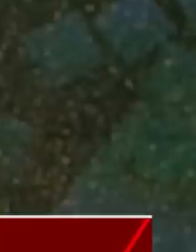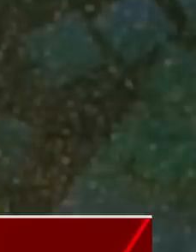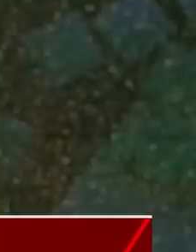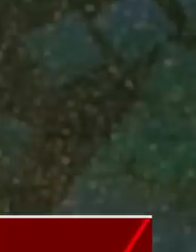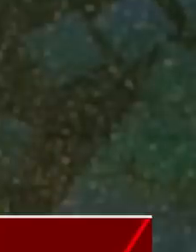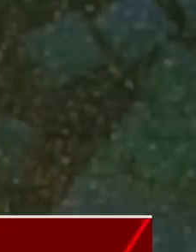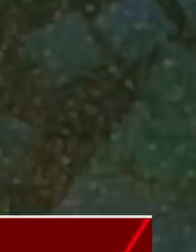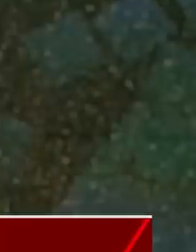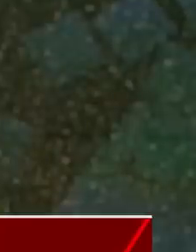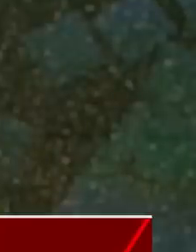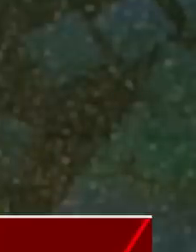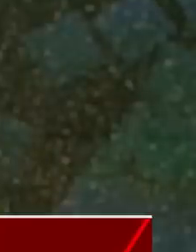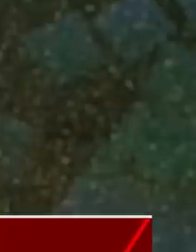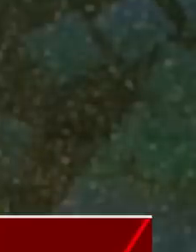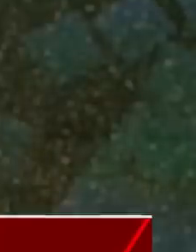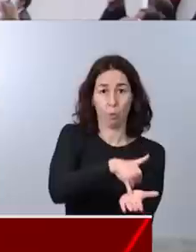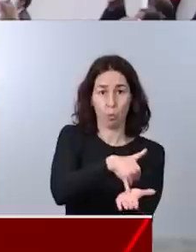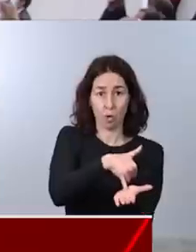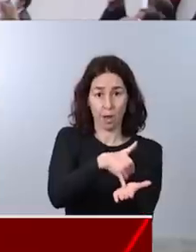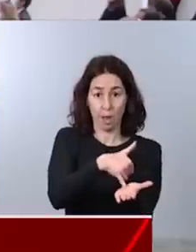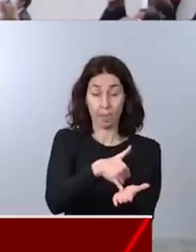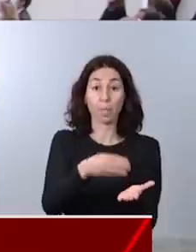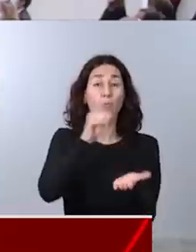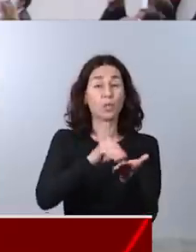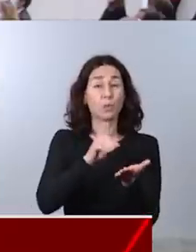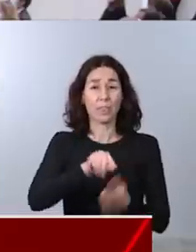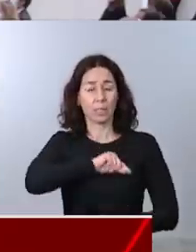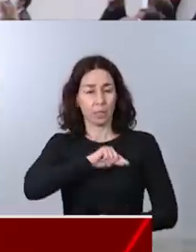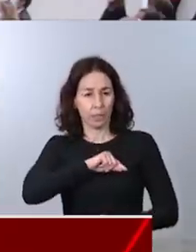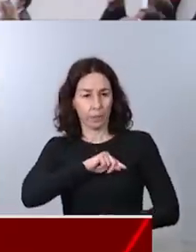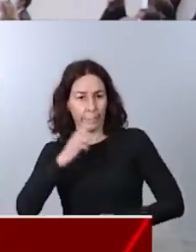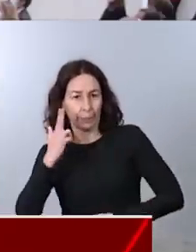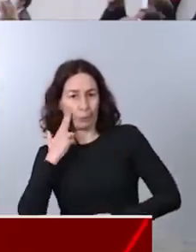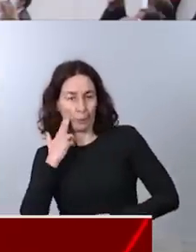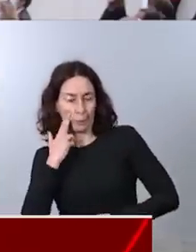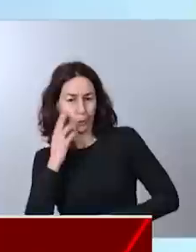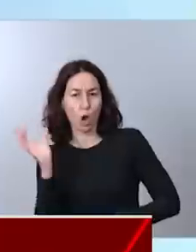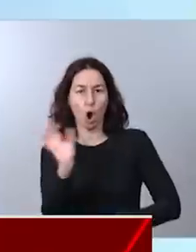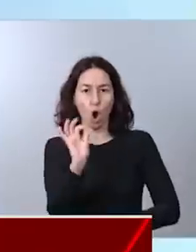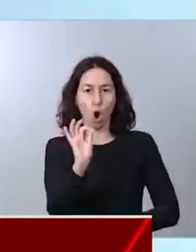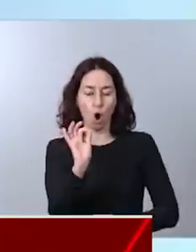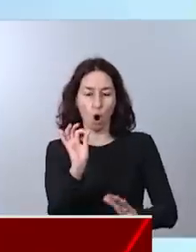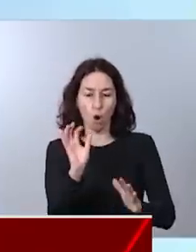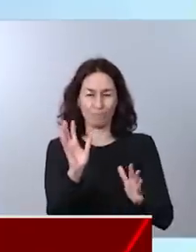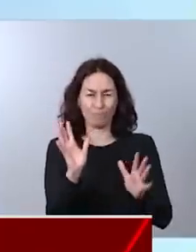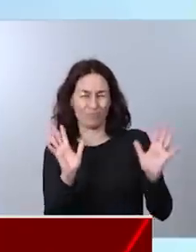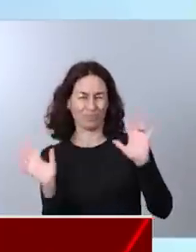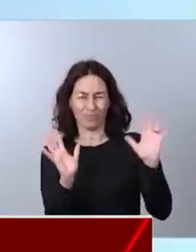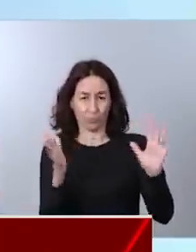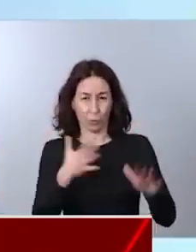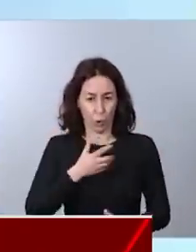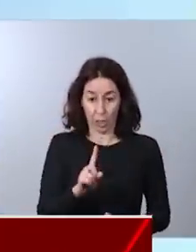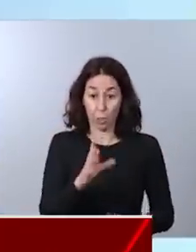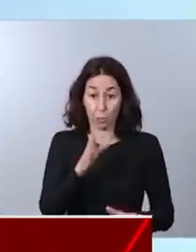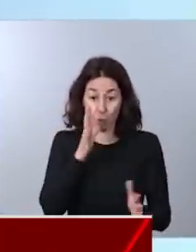hace una cosa que es completamente contradictoria, si alguien se molesta en hacer las cifras, que muy poca gente nos molestamos